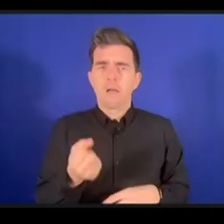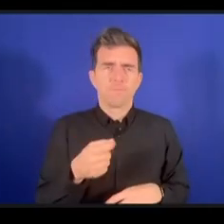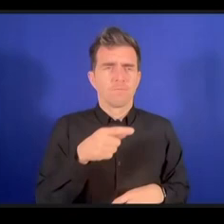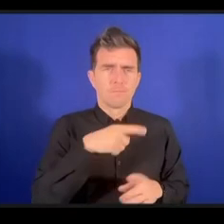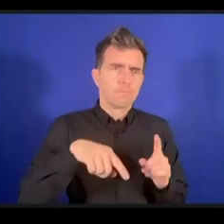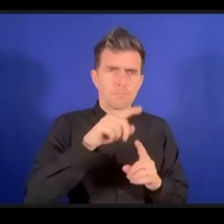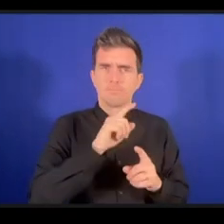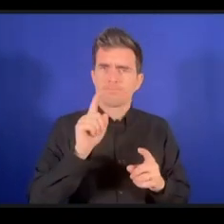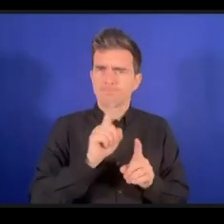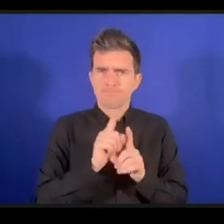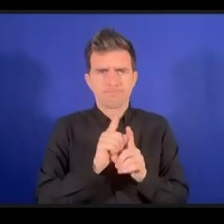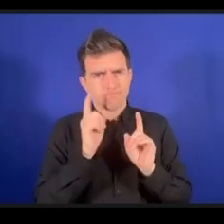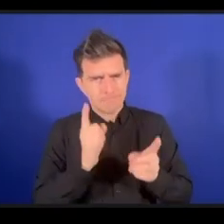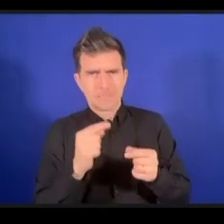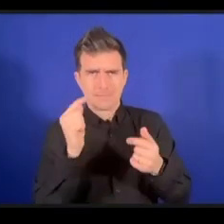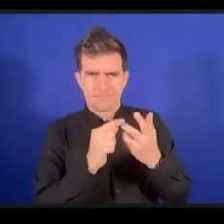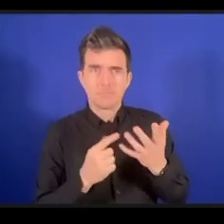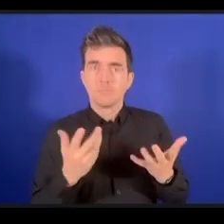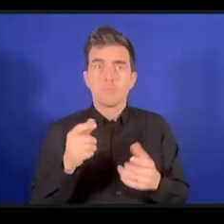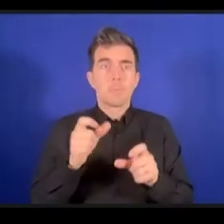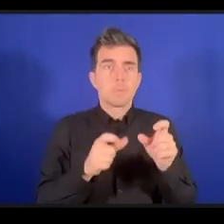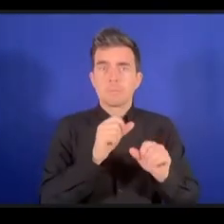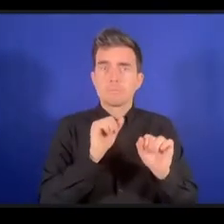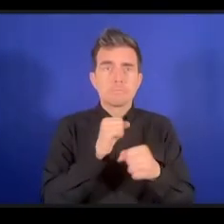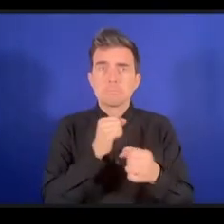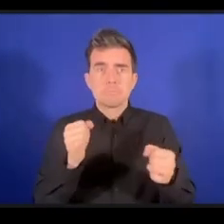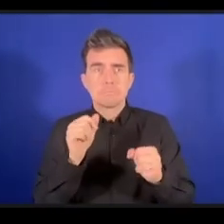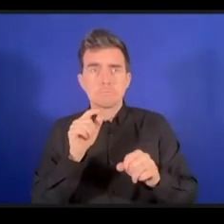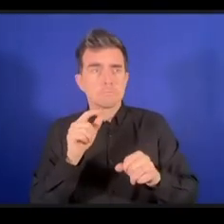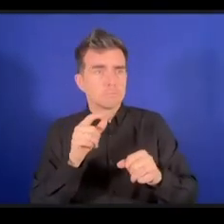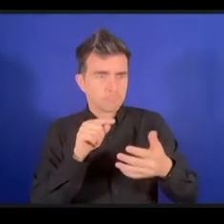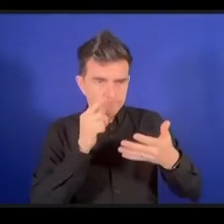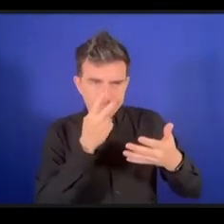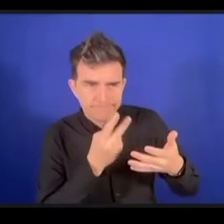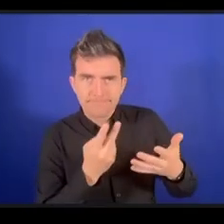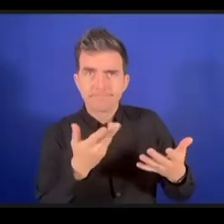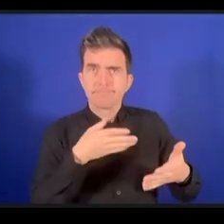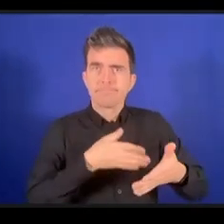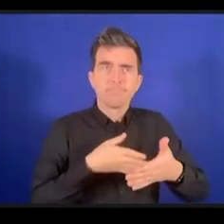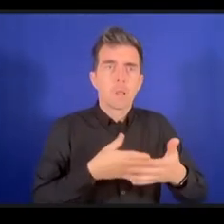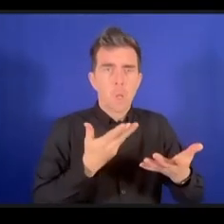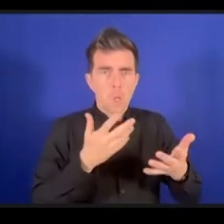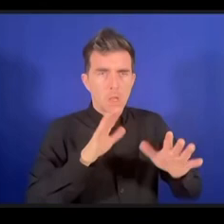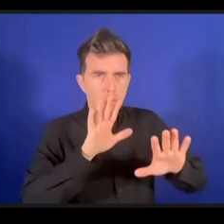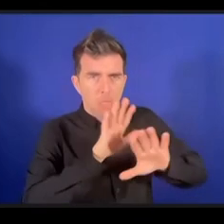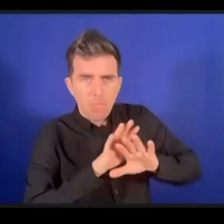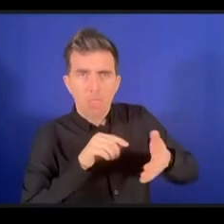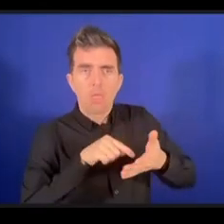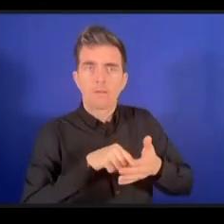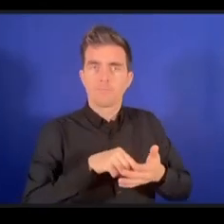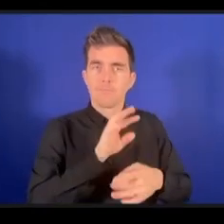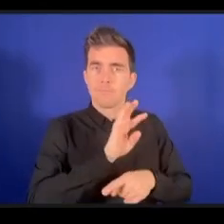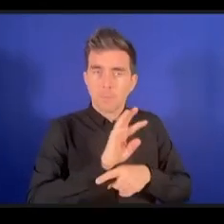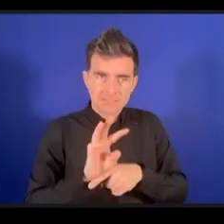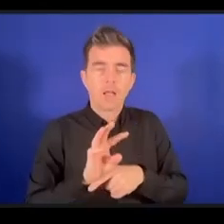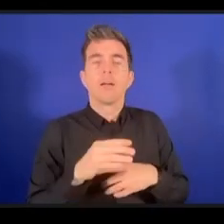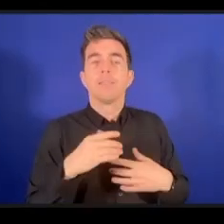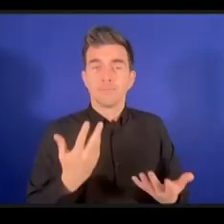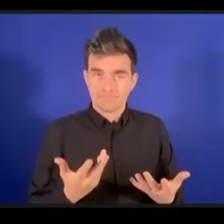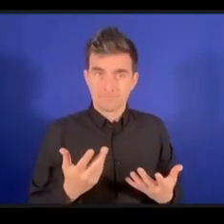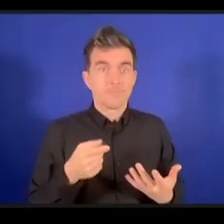una página web pero que no tiene un lector de pantalla después por otro lado quizás también una cuestión